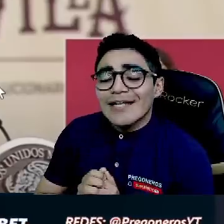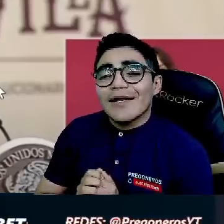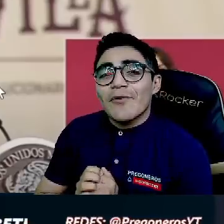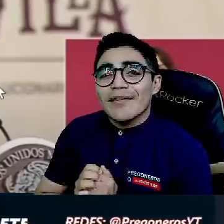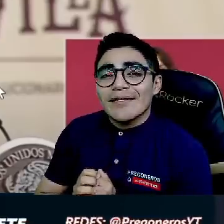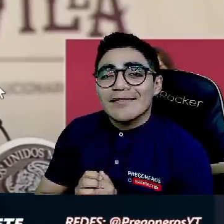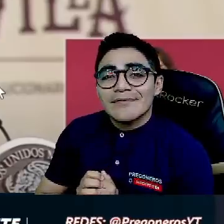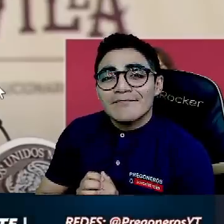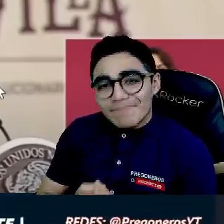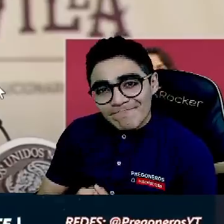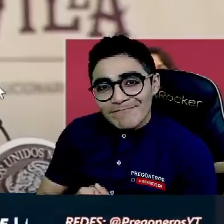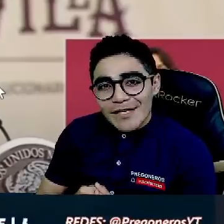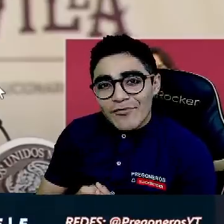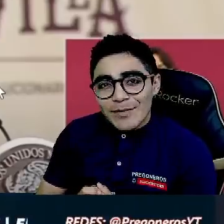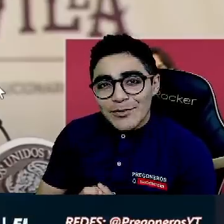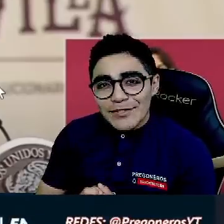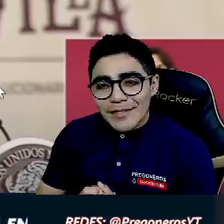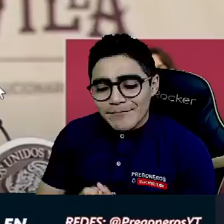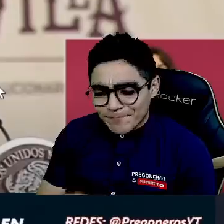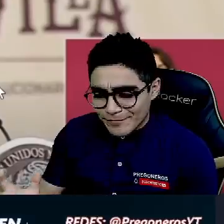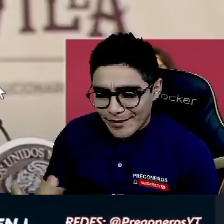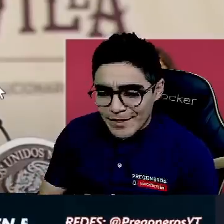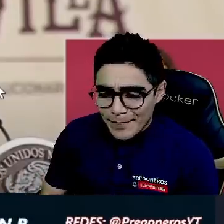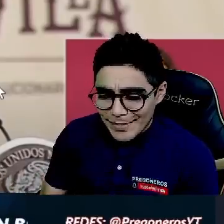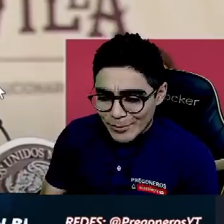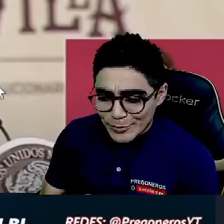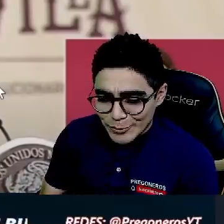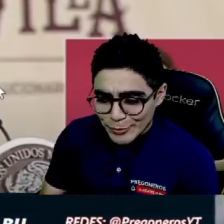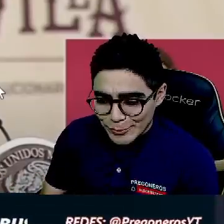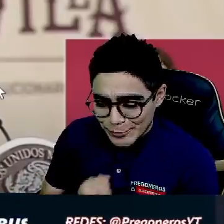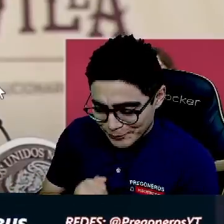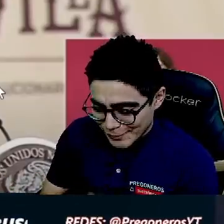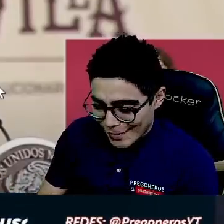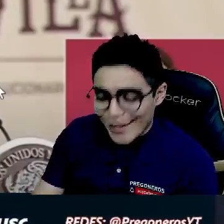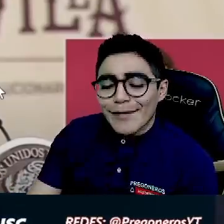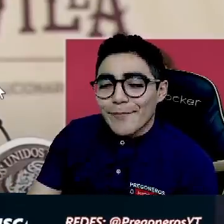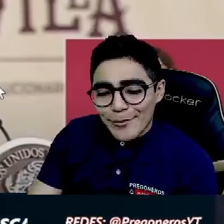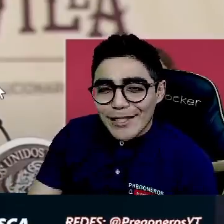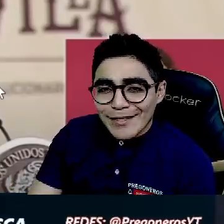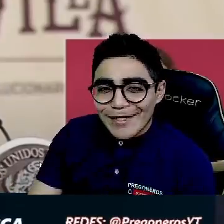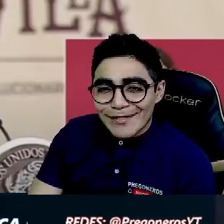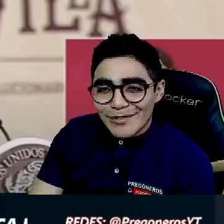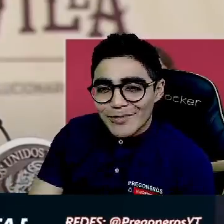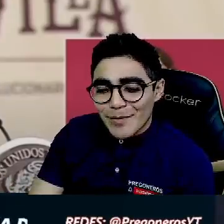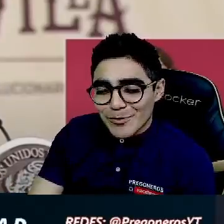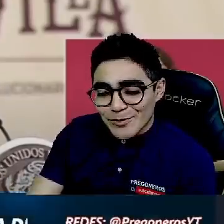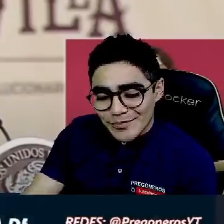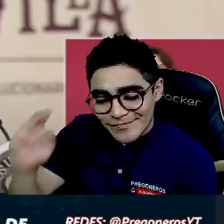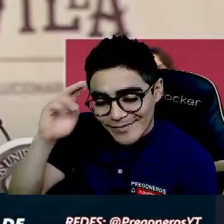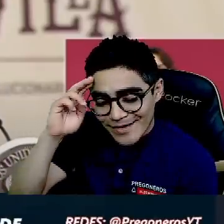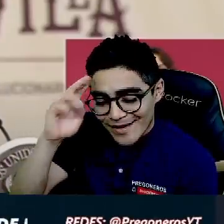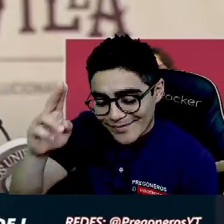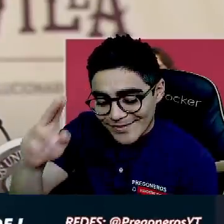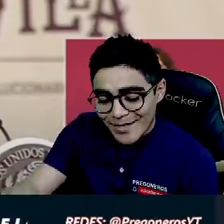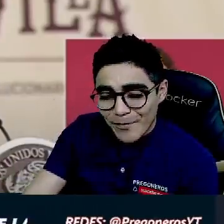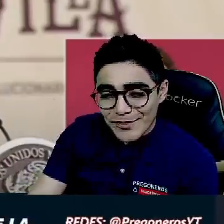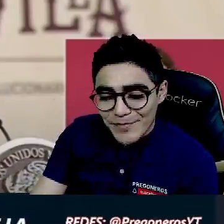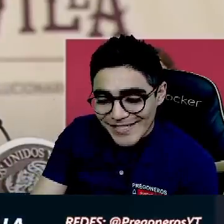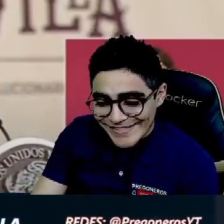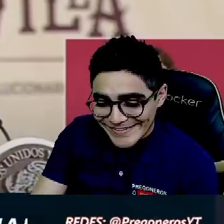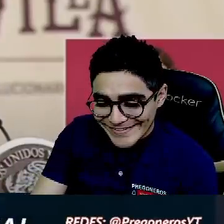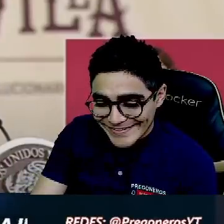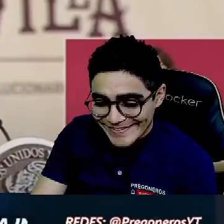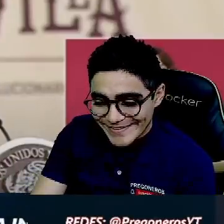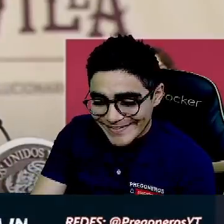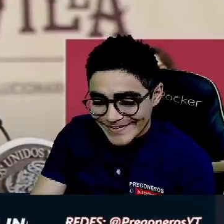su canal recuerden la información está ahí y depende de todos nosotros el pregonarla nos vemos hasta la próxima